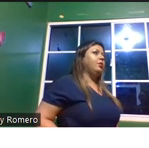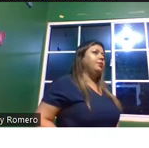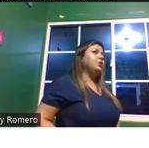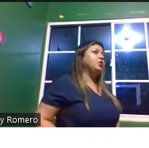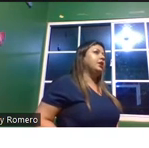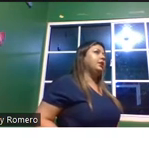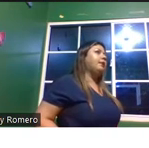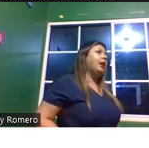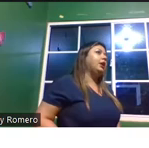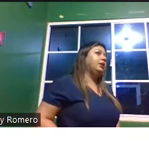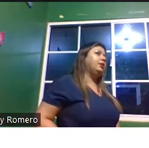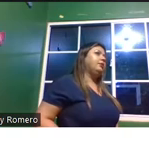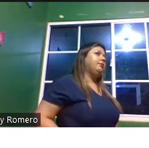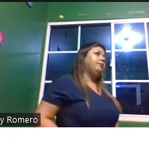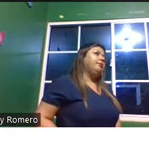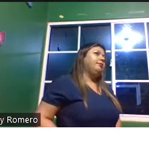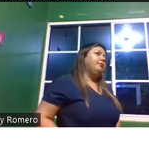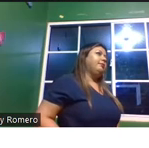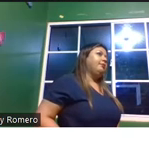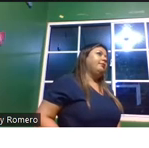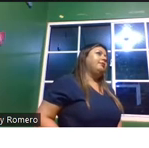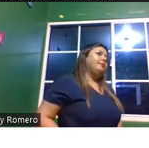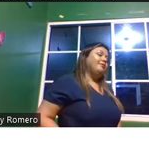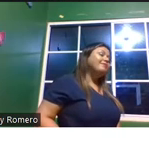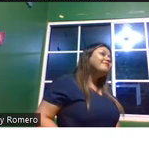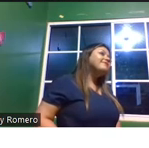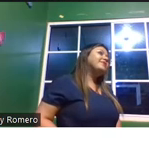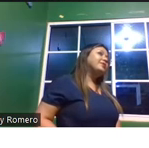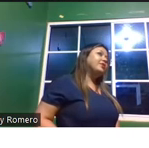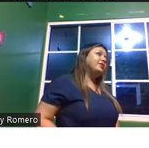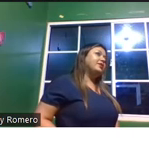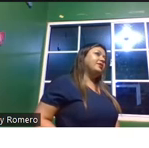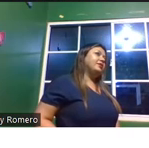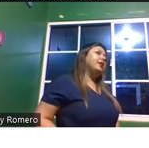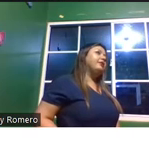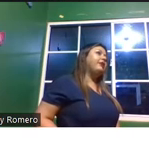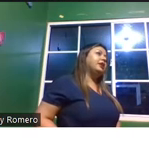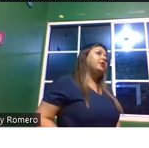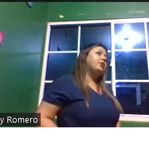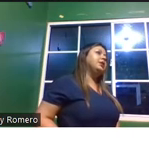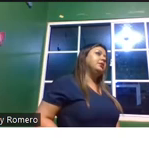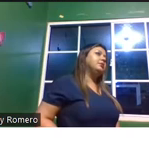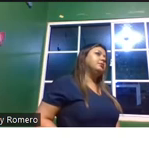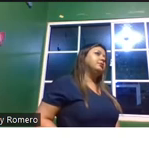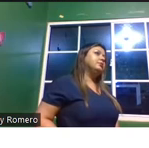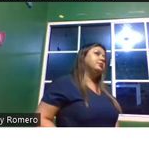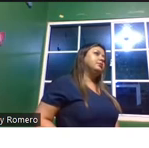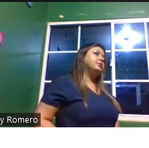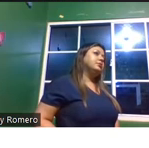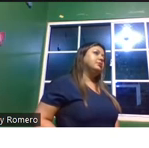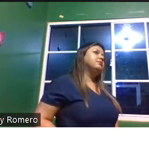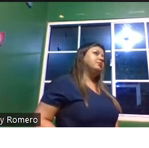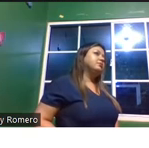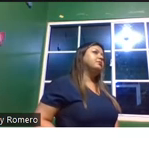ayer. Es decir, lo que usted podría rendir al 100% ha bajado el 45%, independientemente de cuál sea su